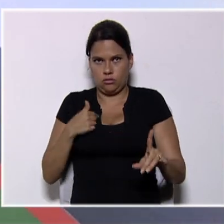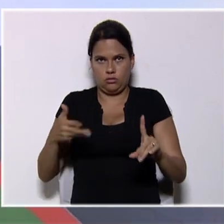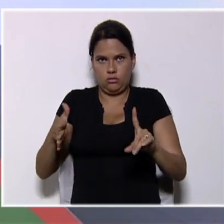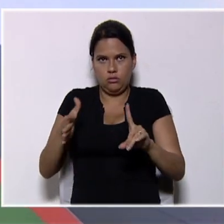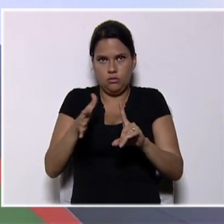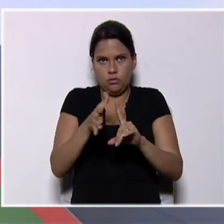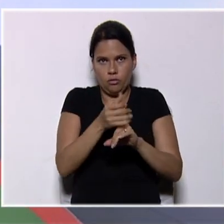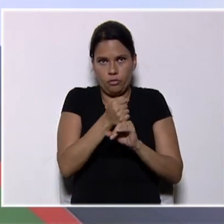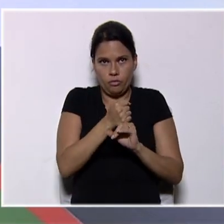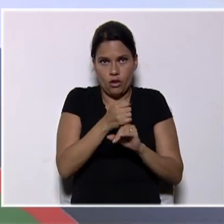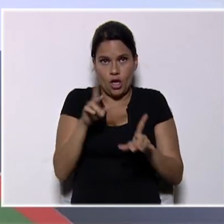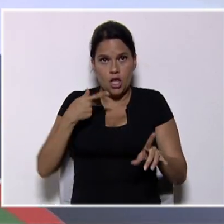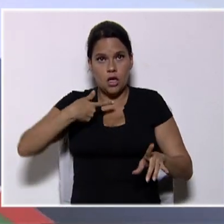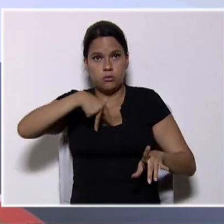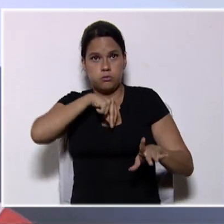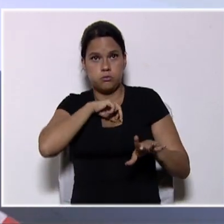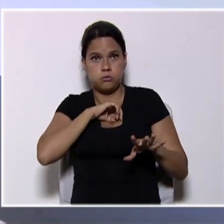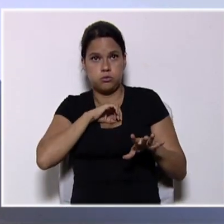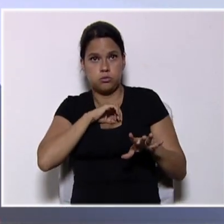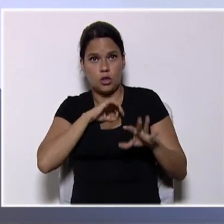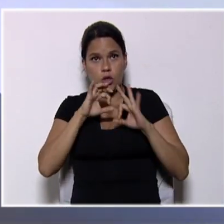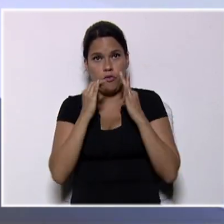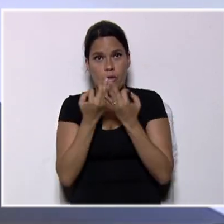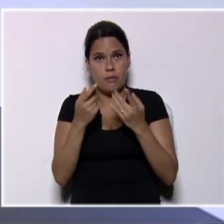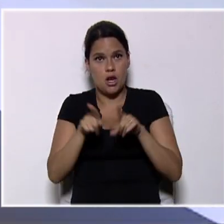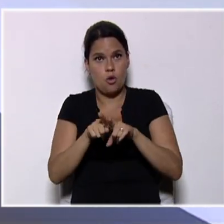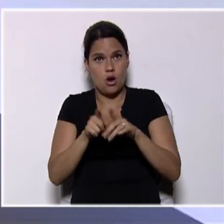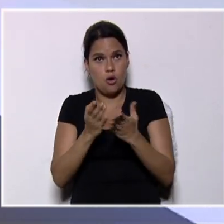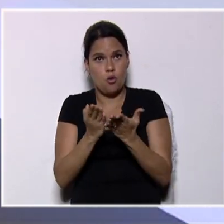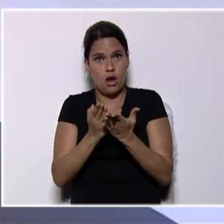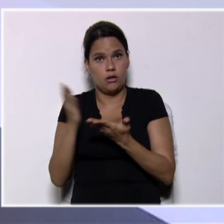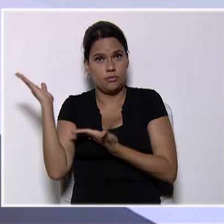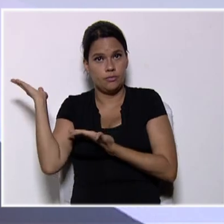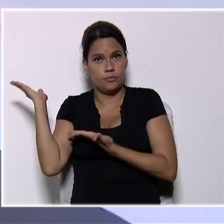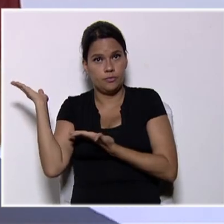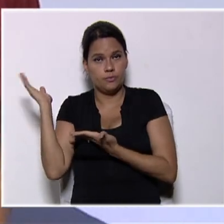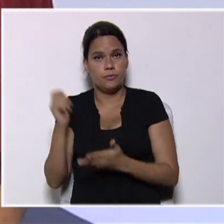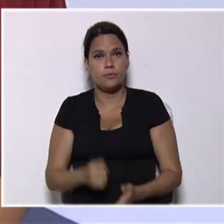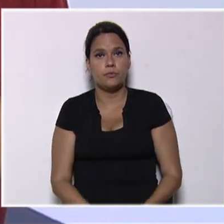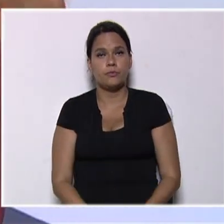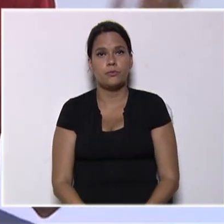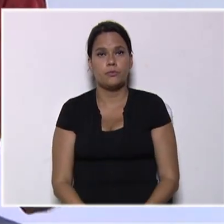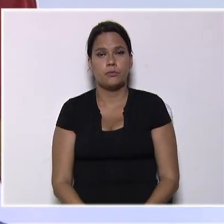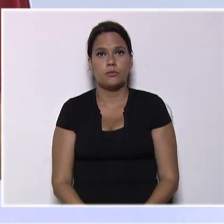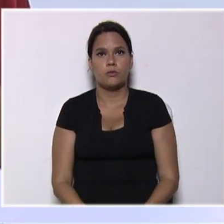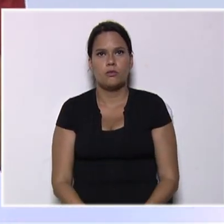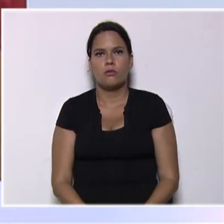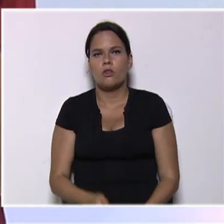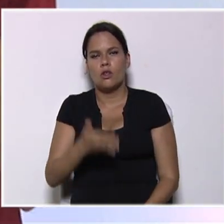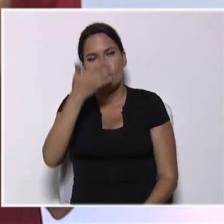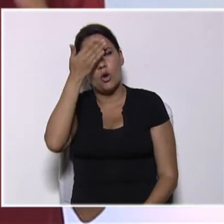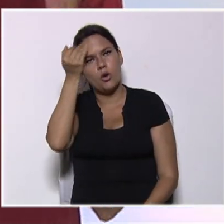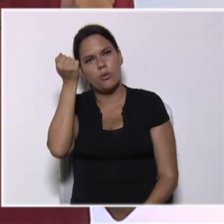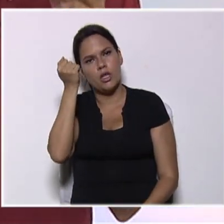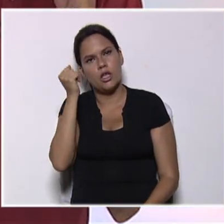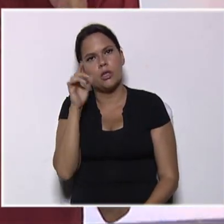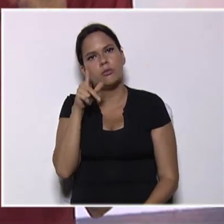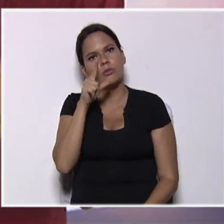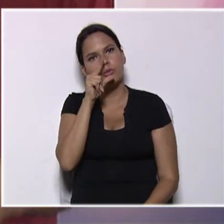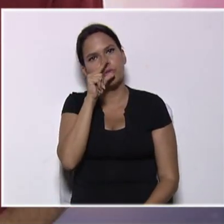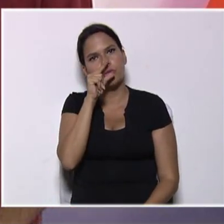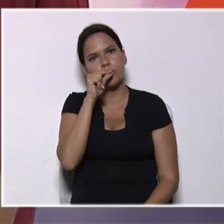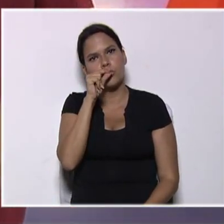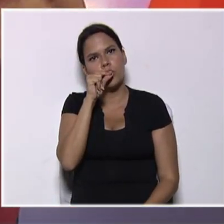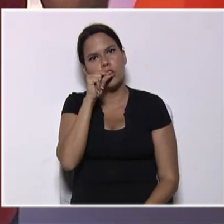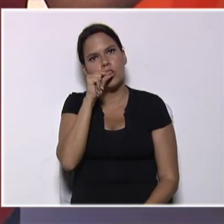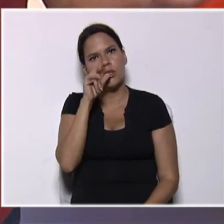directo de nuestro programa de clases a distancia, Cada Familia, Una Escuela. Y no olvides que estamos en Twitter, en Instagram y